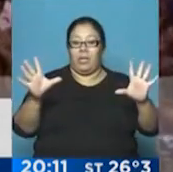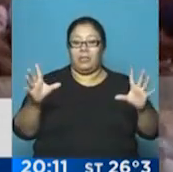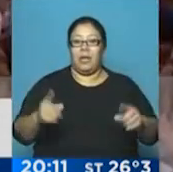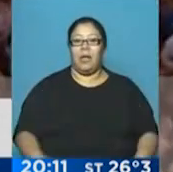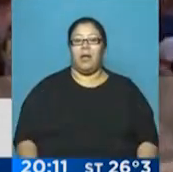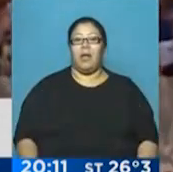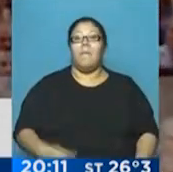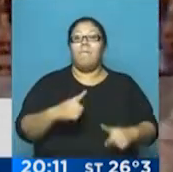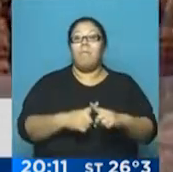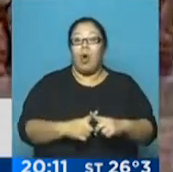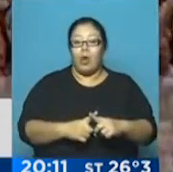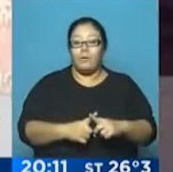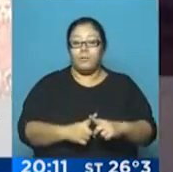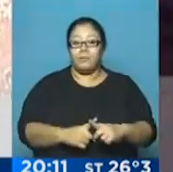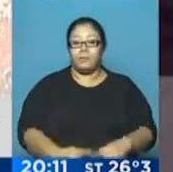libertad solo se aplican